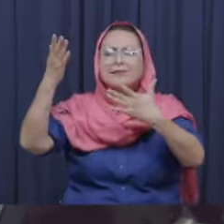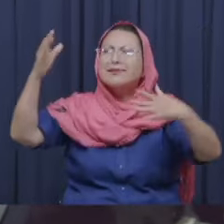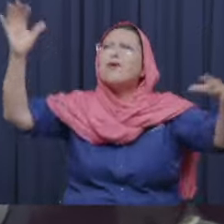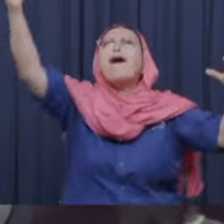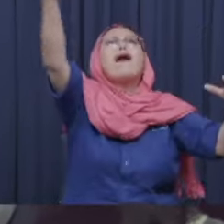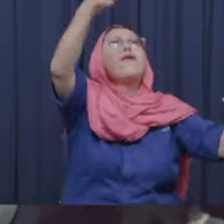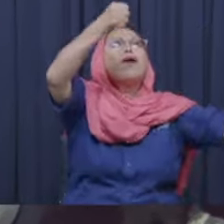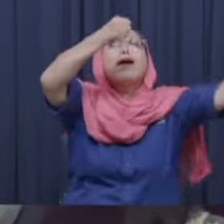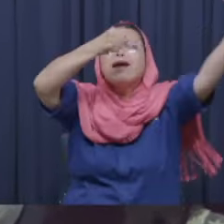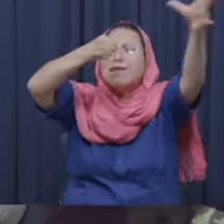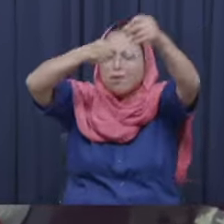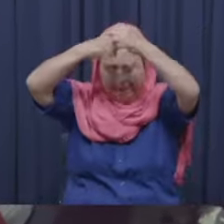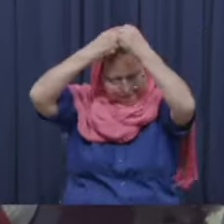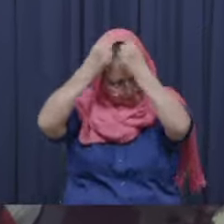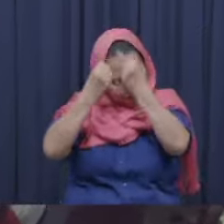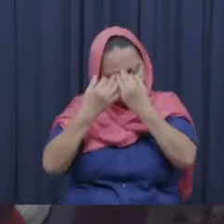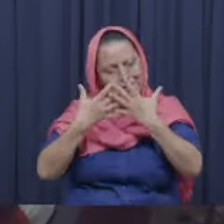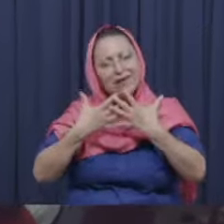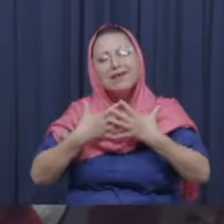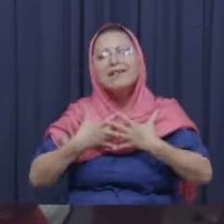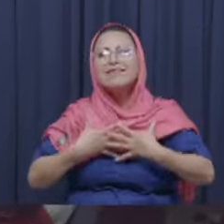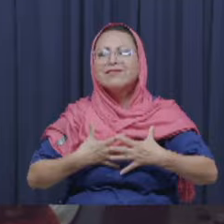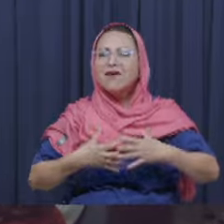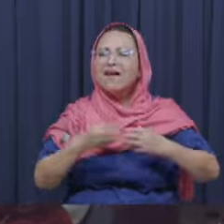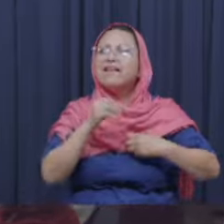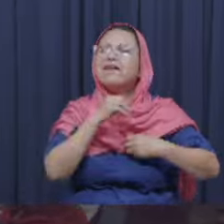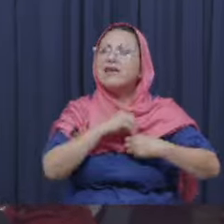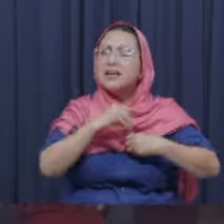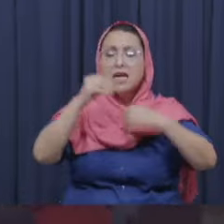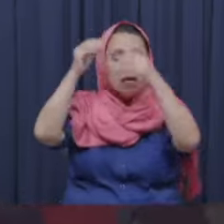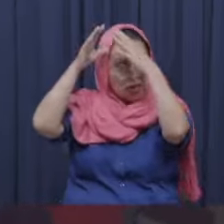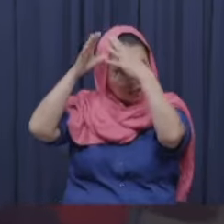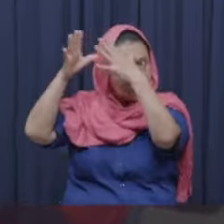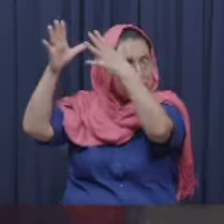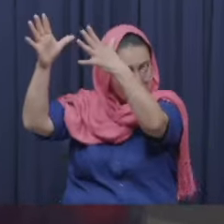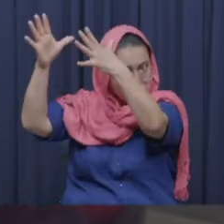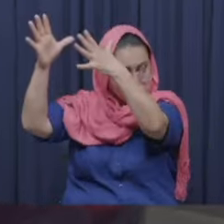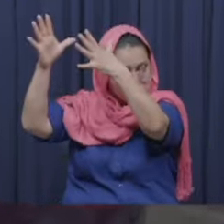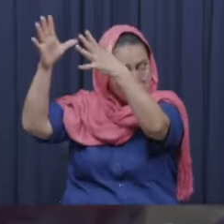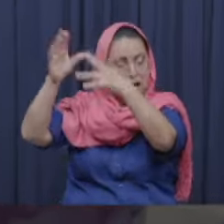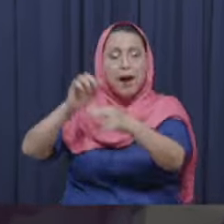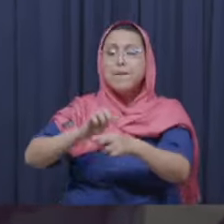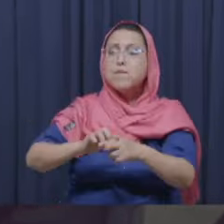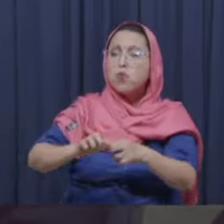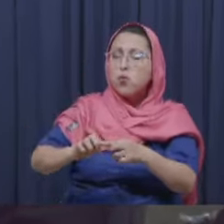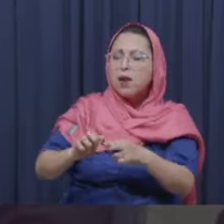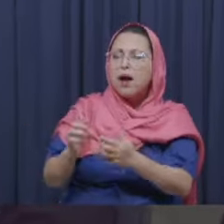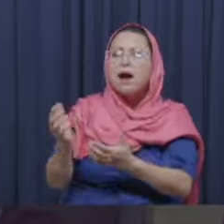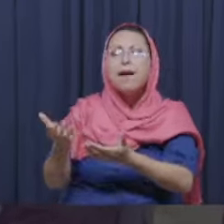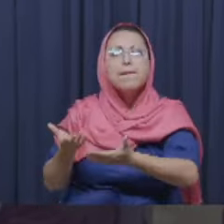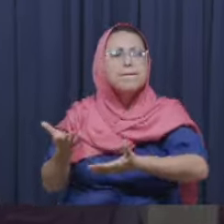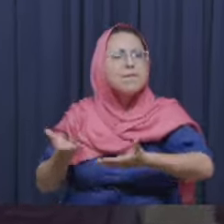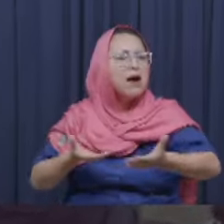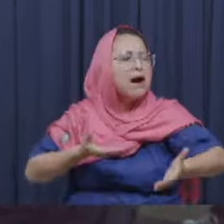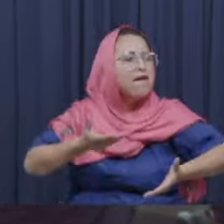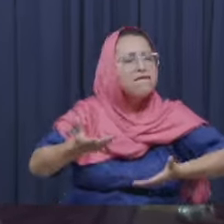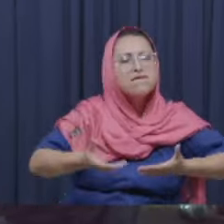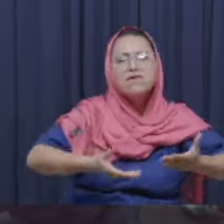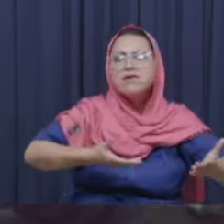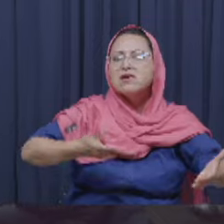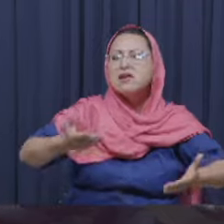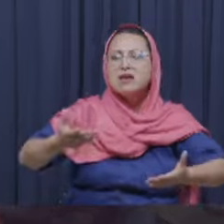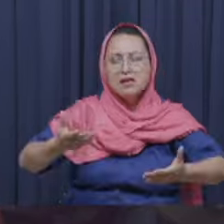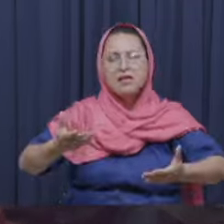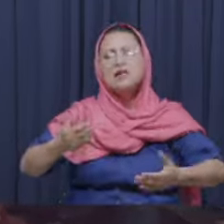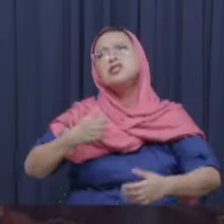dádiva, todo don perfecto, esa sabiduría pura, amable, condescendiente que desciende del cielo,